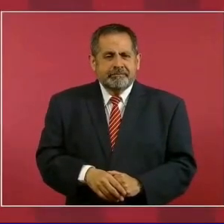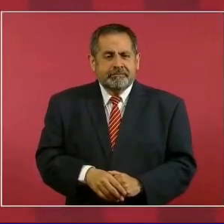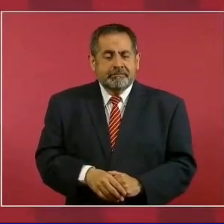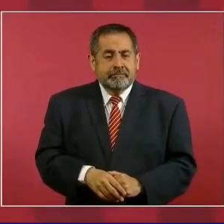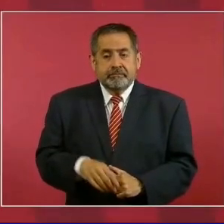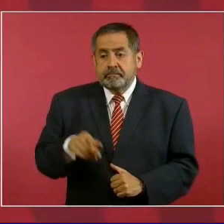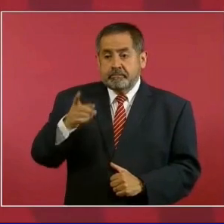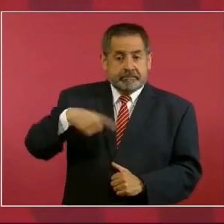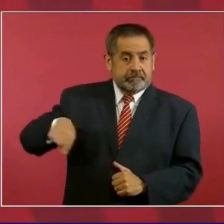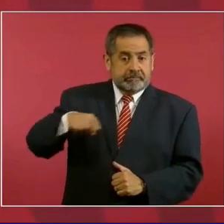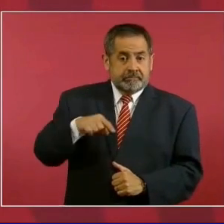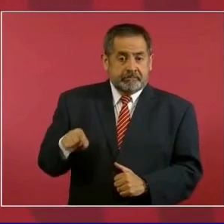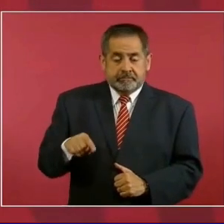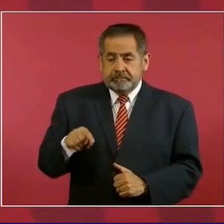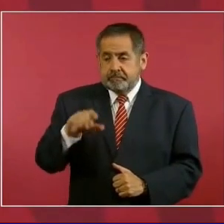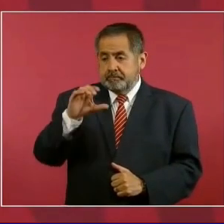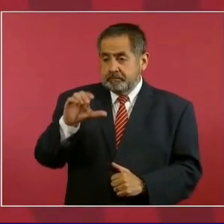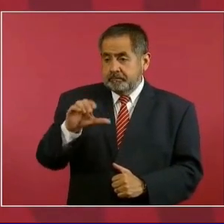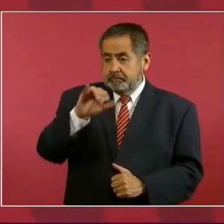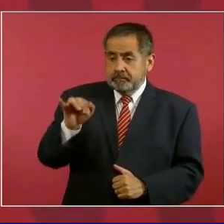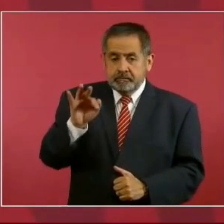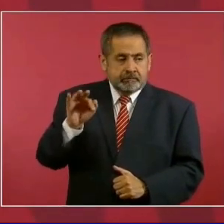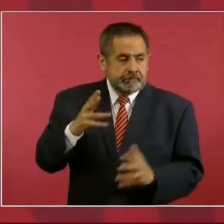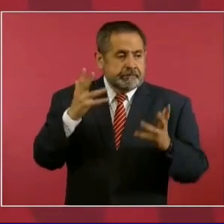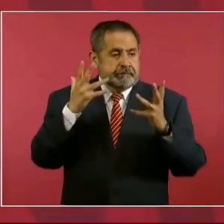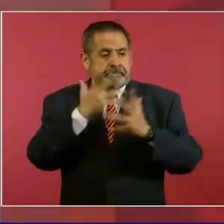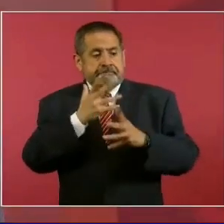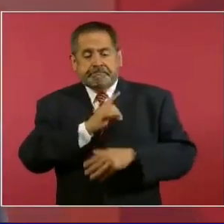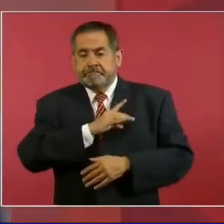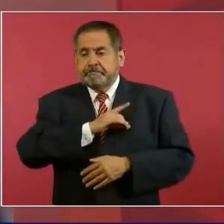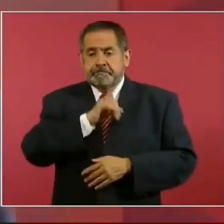Y entonces los apanican.